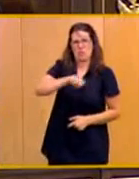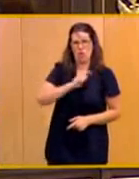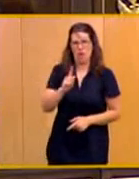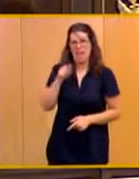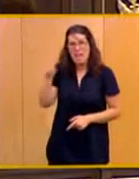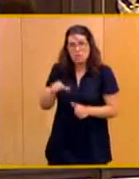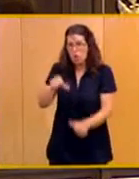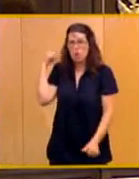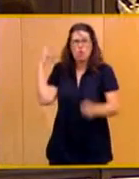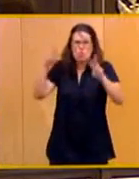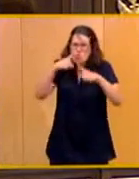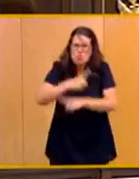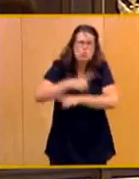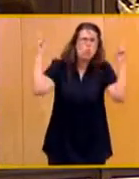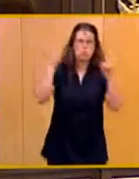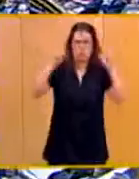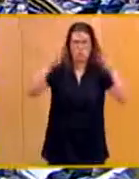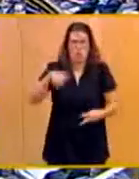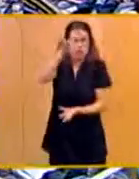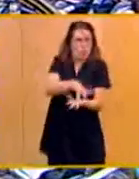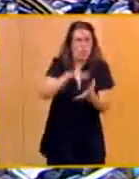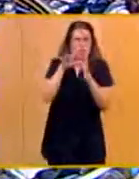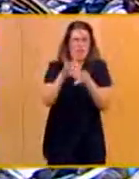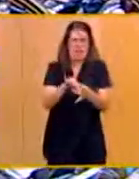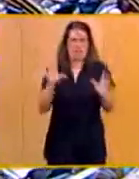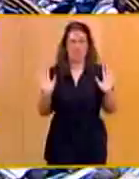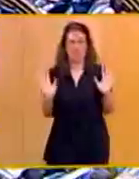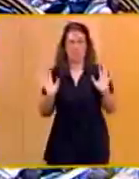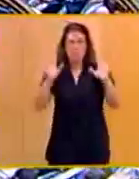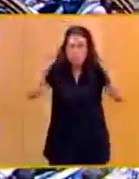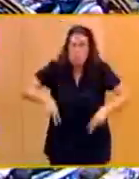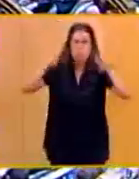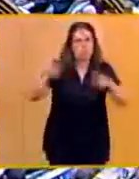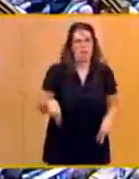ninguna presidencia rotatoria de las que pertenecen a la Unión Europea.